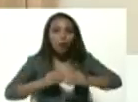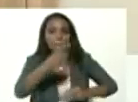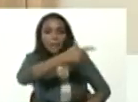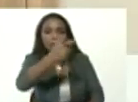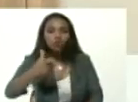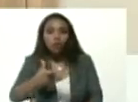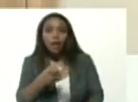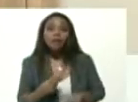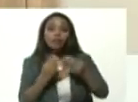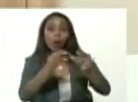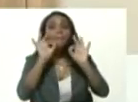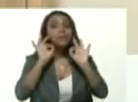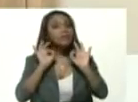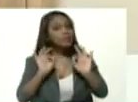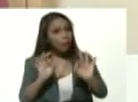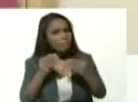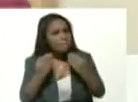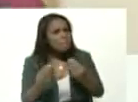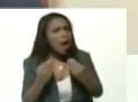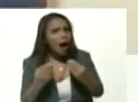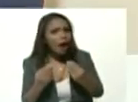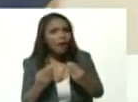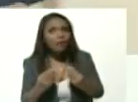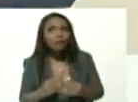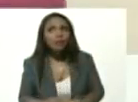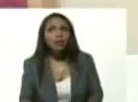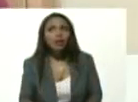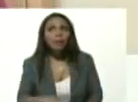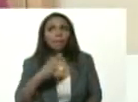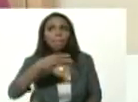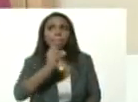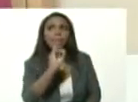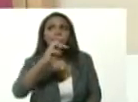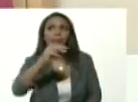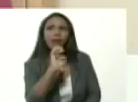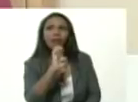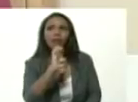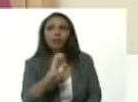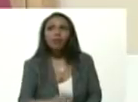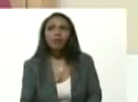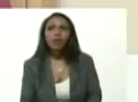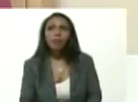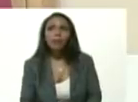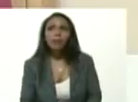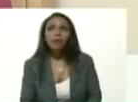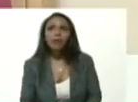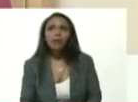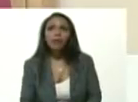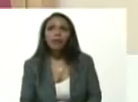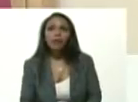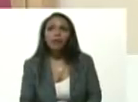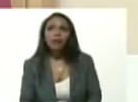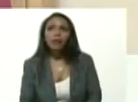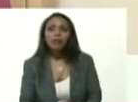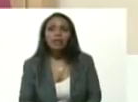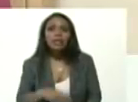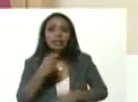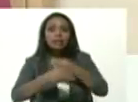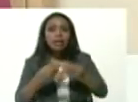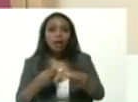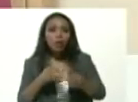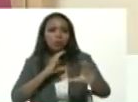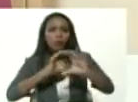garantías especiales para las pymes. Yo quisiera que nuestro vicepresidente de Economía me hiciera un comentario